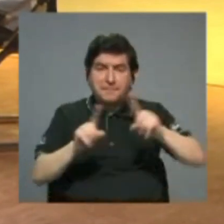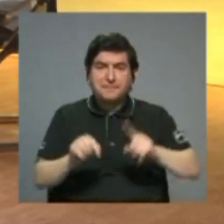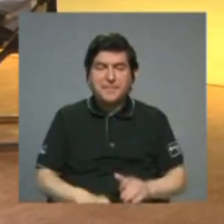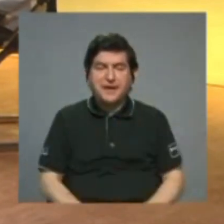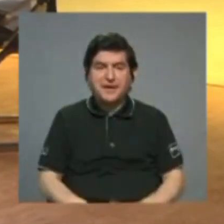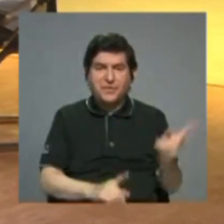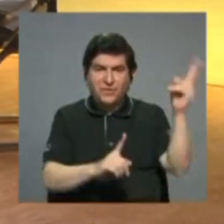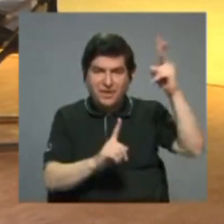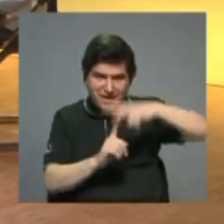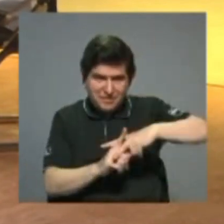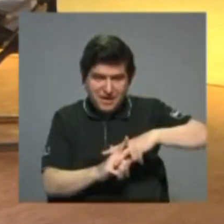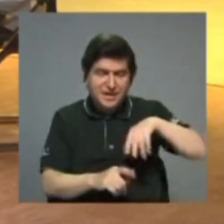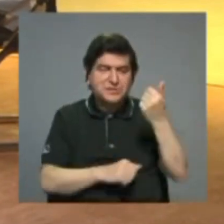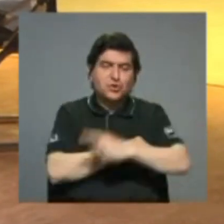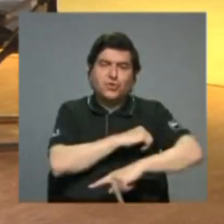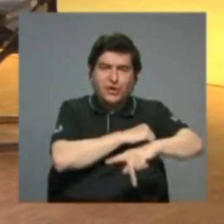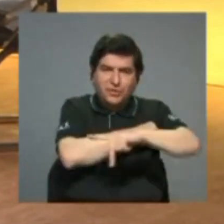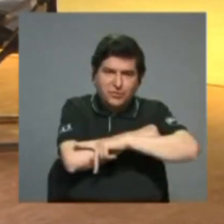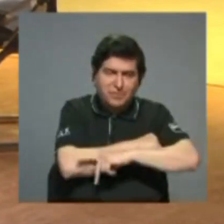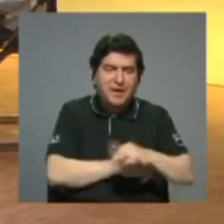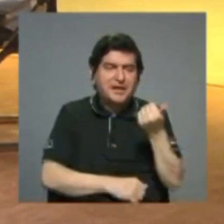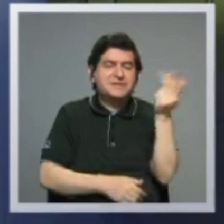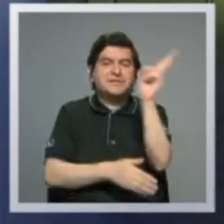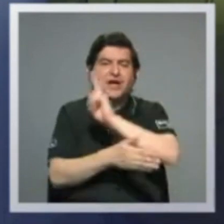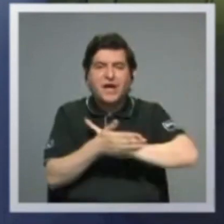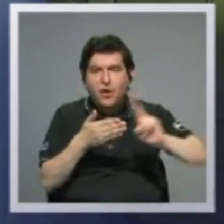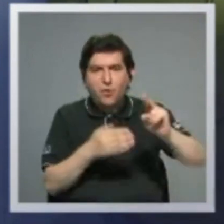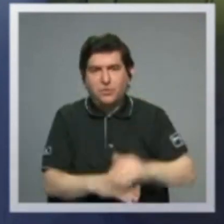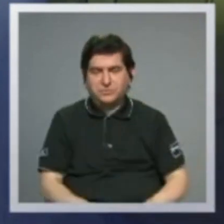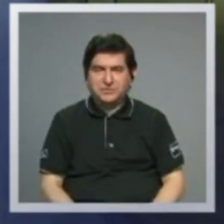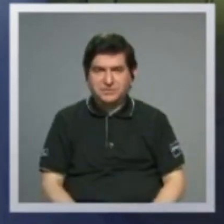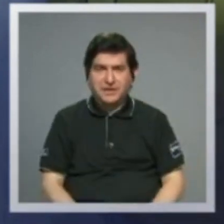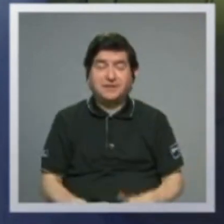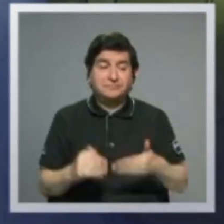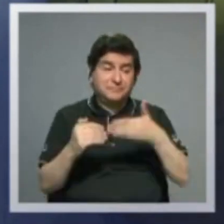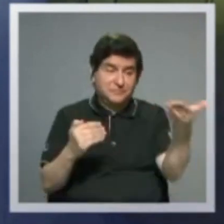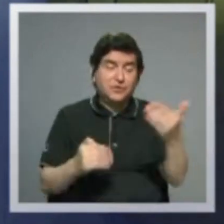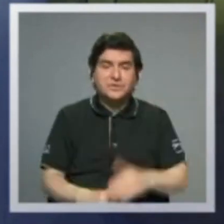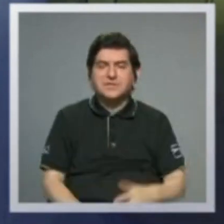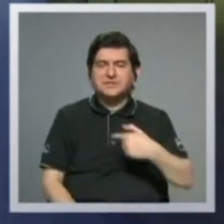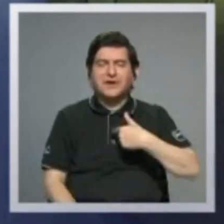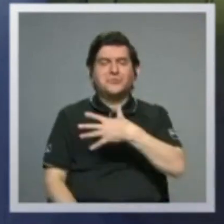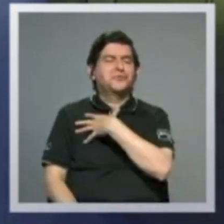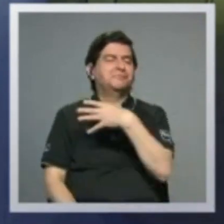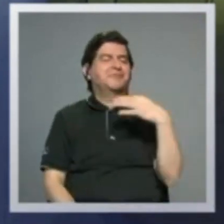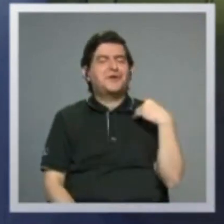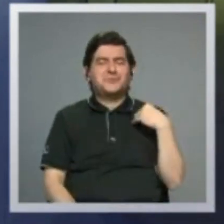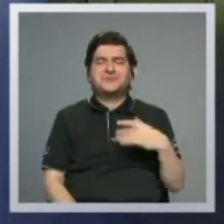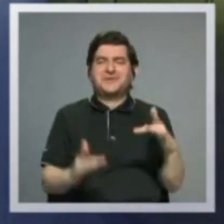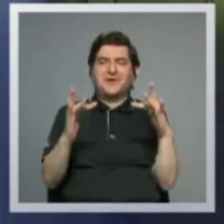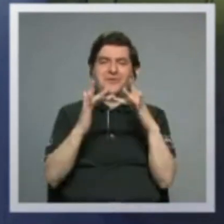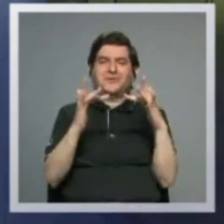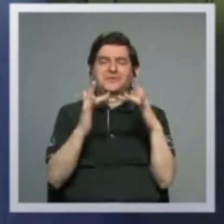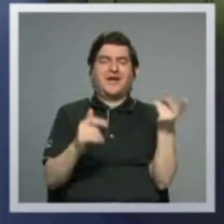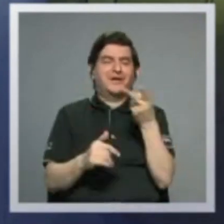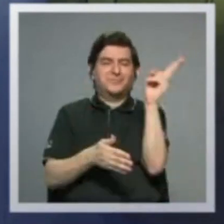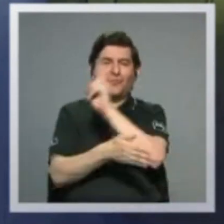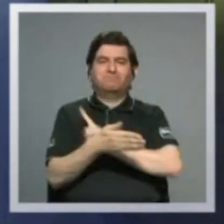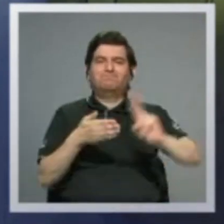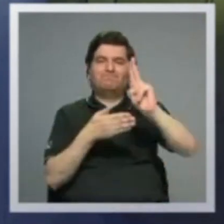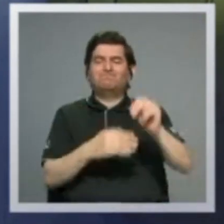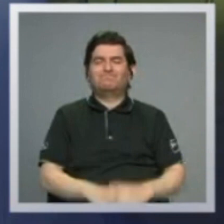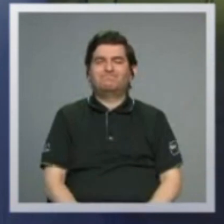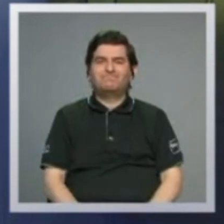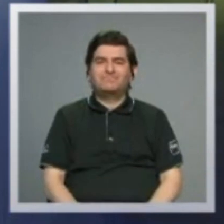aplicar en otro país, en otra universidad, pues son las cosas que le da gusto a uno que se conecten ambas universidades.